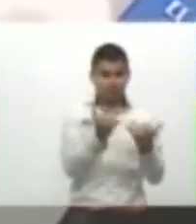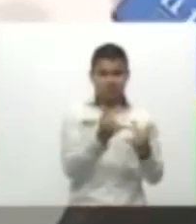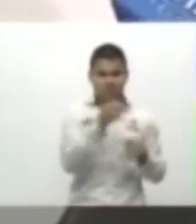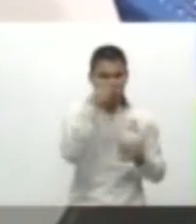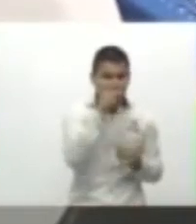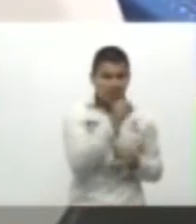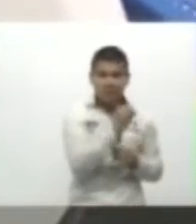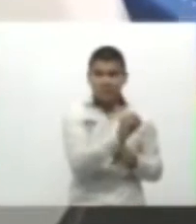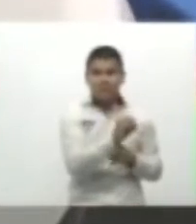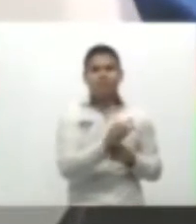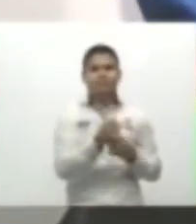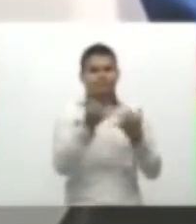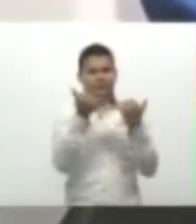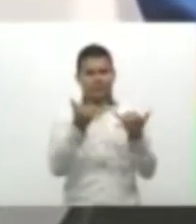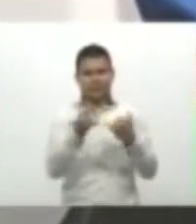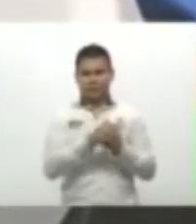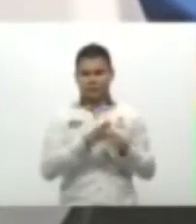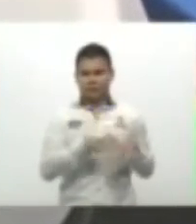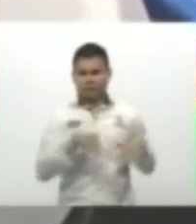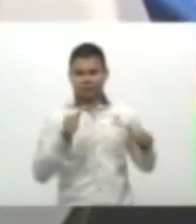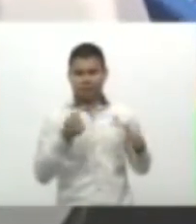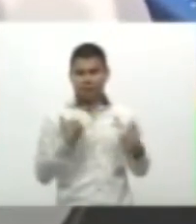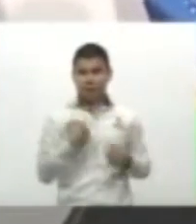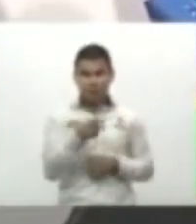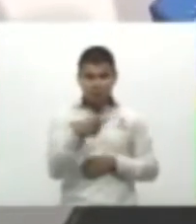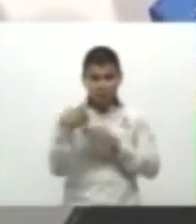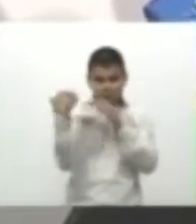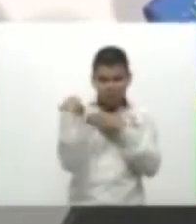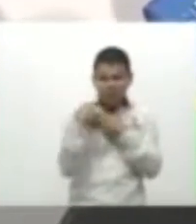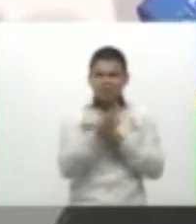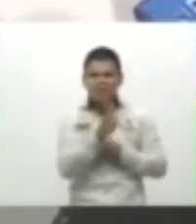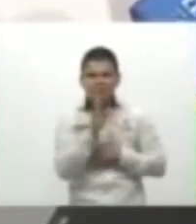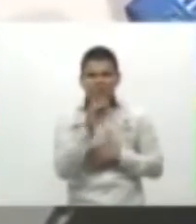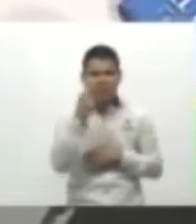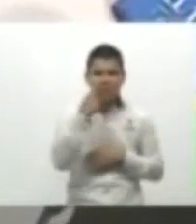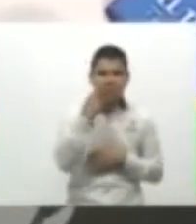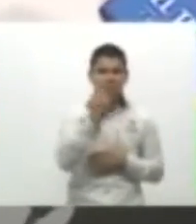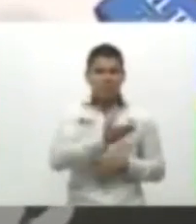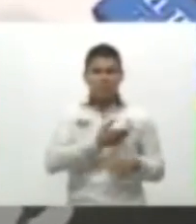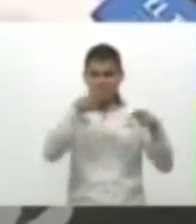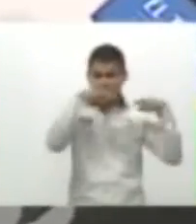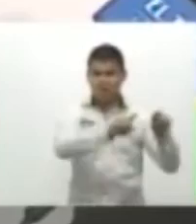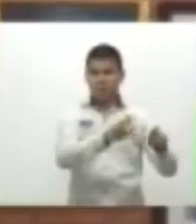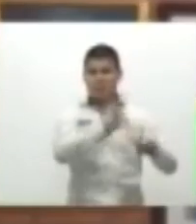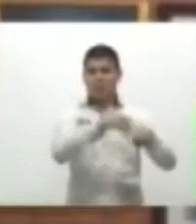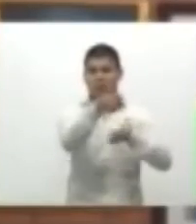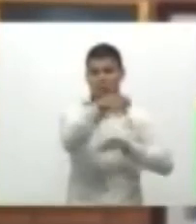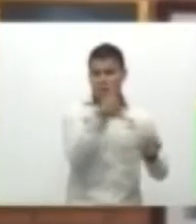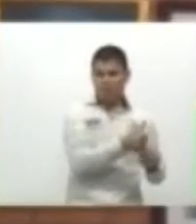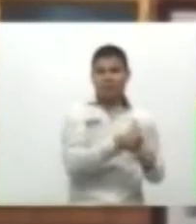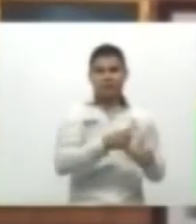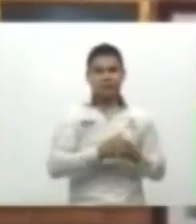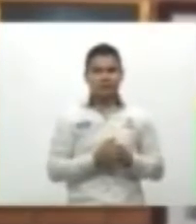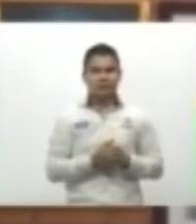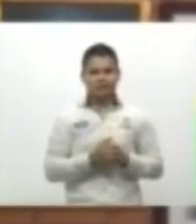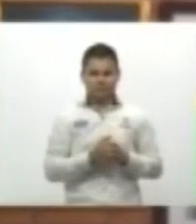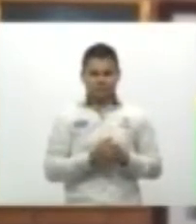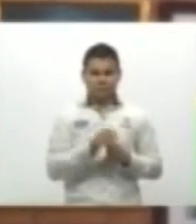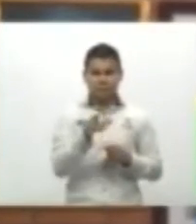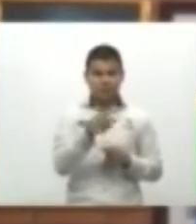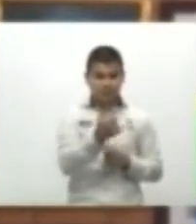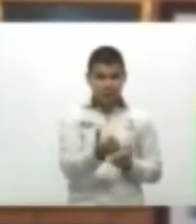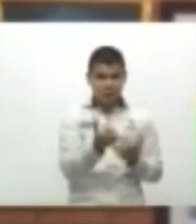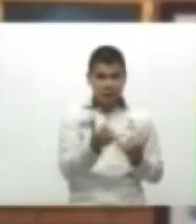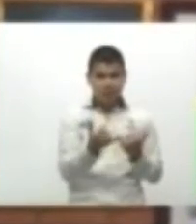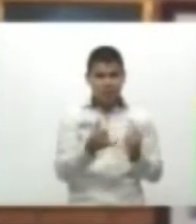solicitud, dijo que la responsabilidad era de los padres y de los niños víctimas del abuso. Cabe destacar que el prelado es uno de los negociadores